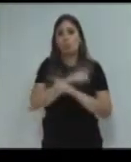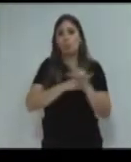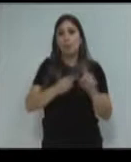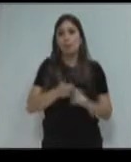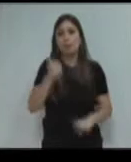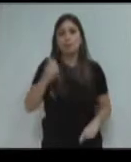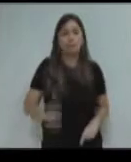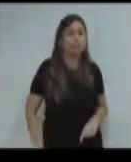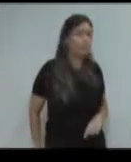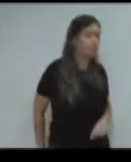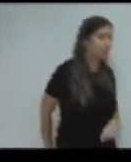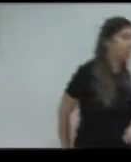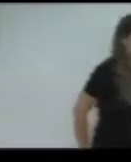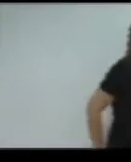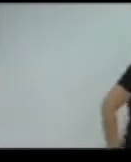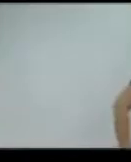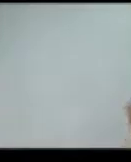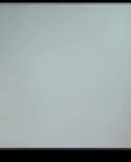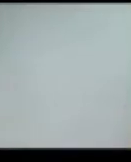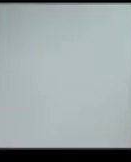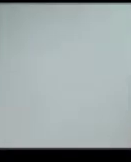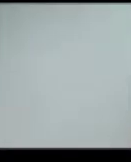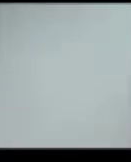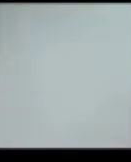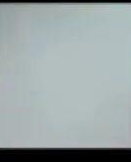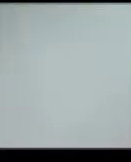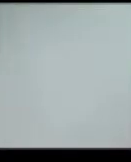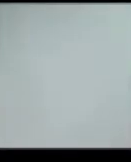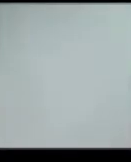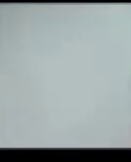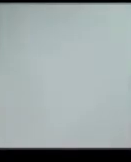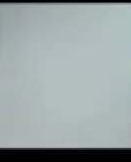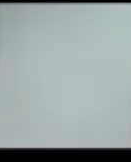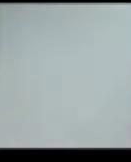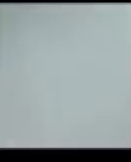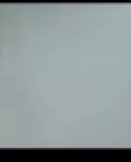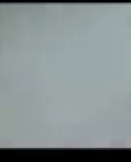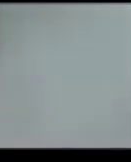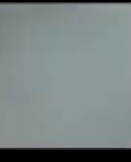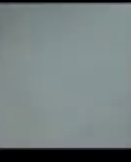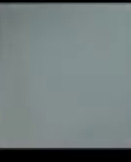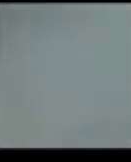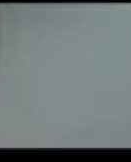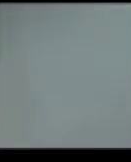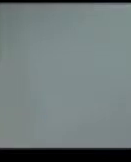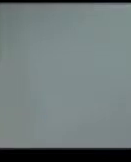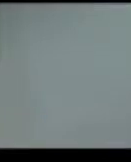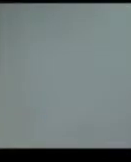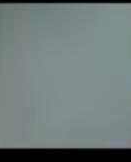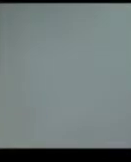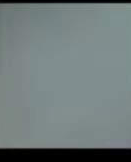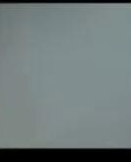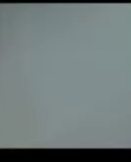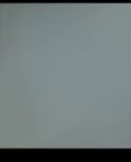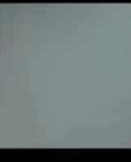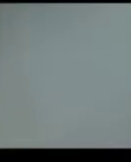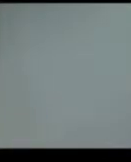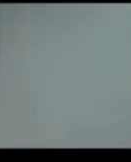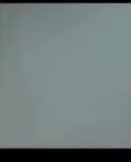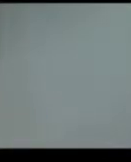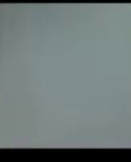problemas. Con otro programa de edición de PDF. Sí, ¿Quieres decir? hay más programas que